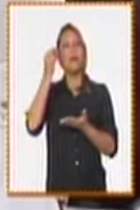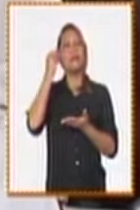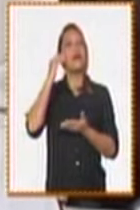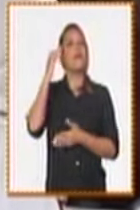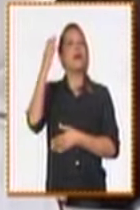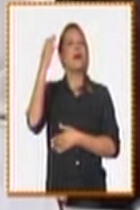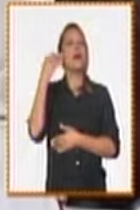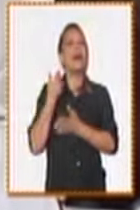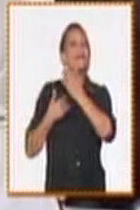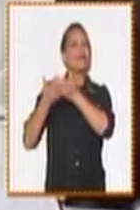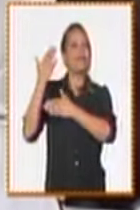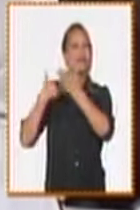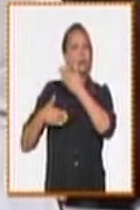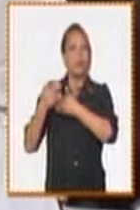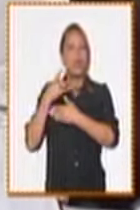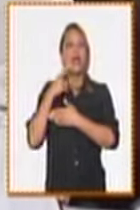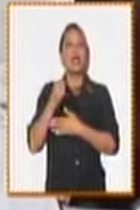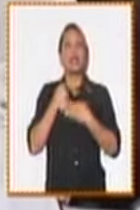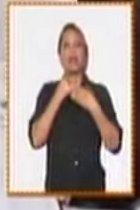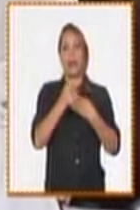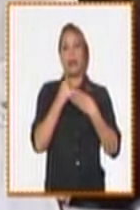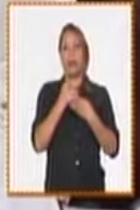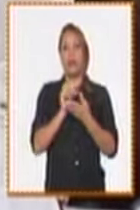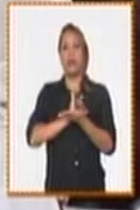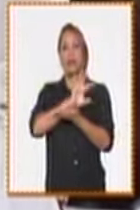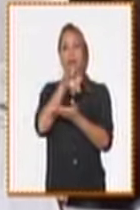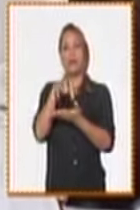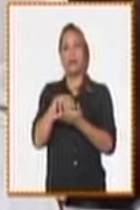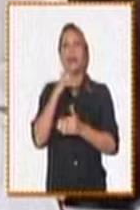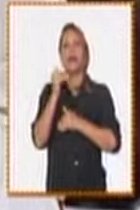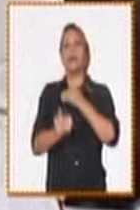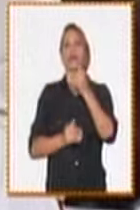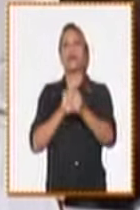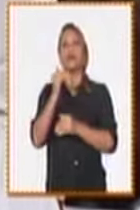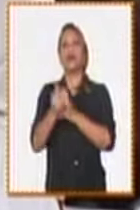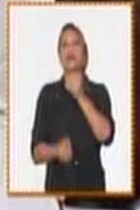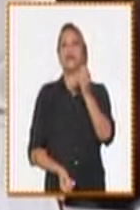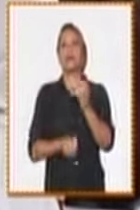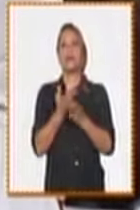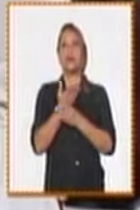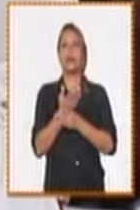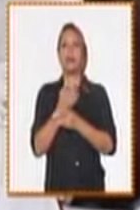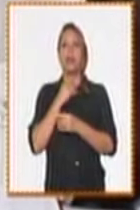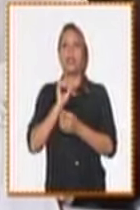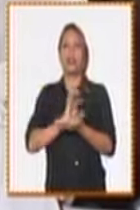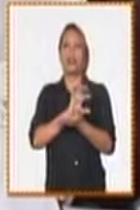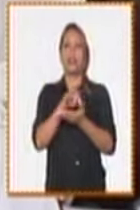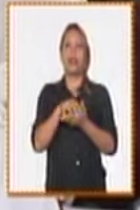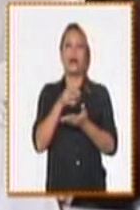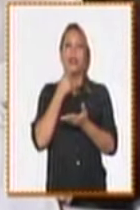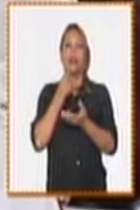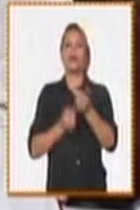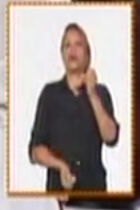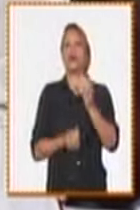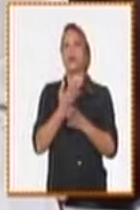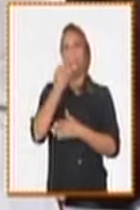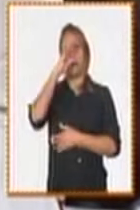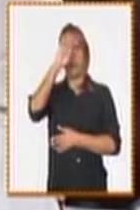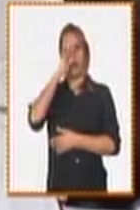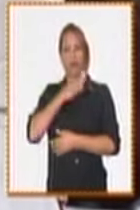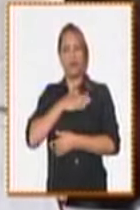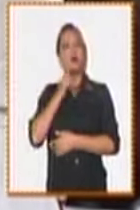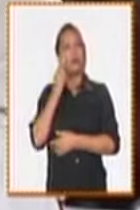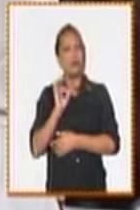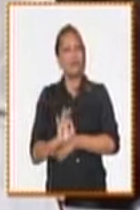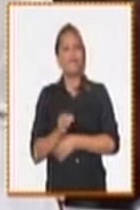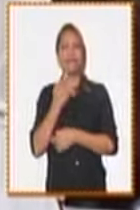en los aportes que le hizo esta ciudad al proceso de formación de la nacionalidad y la nación cubana, que es también muy